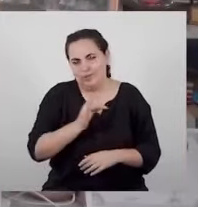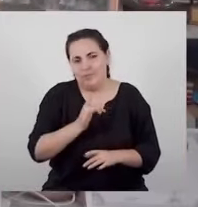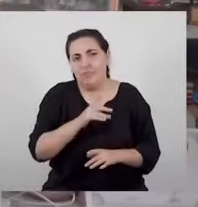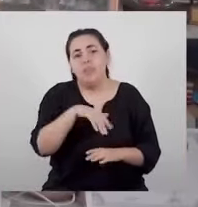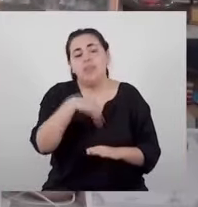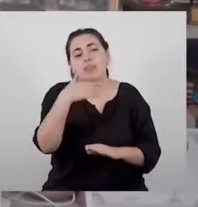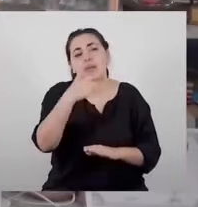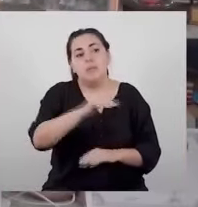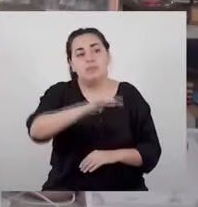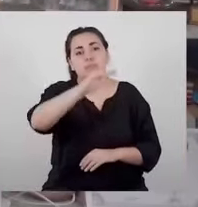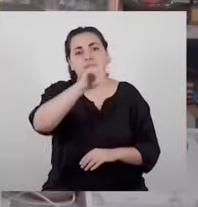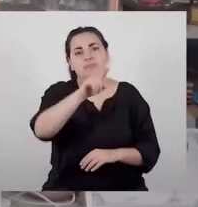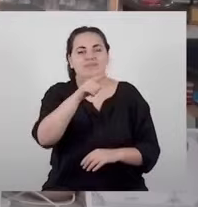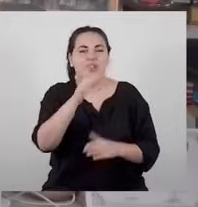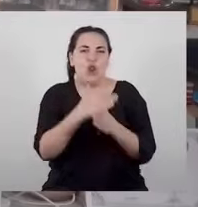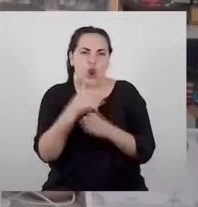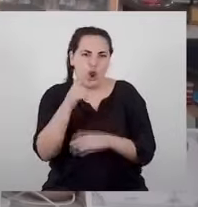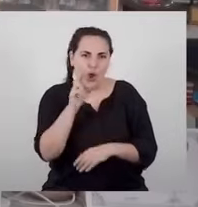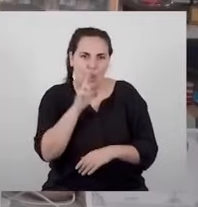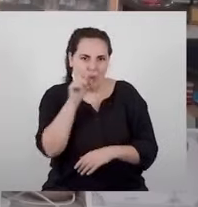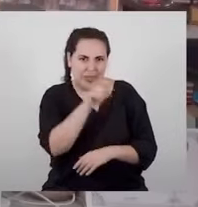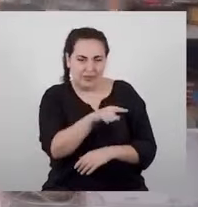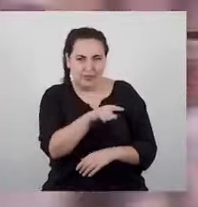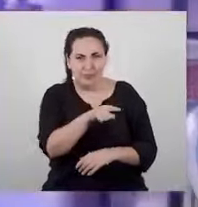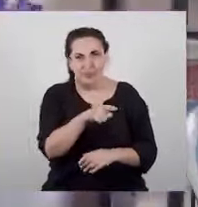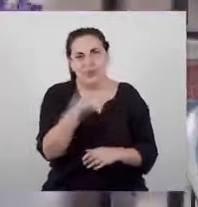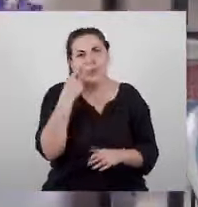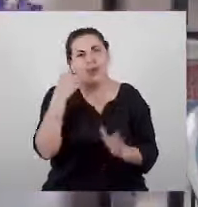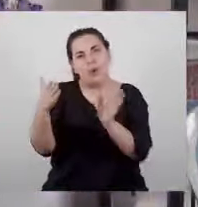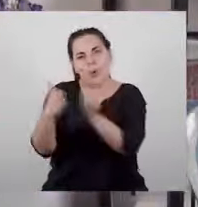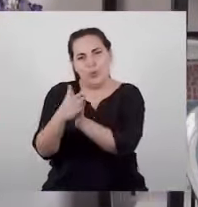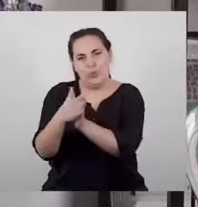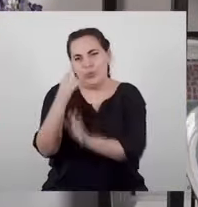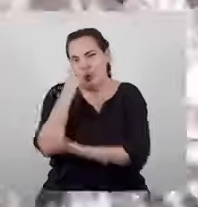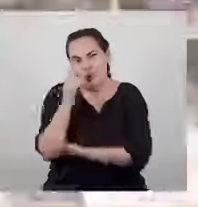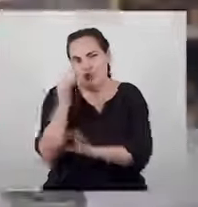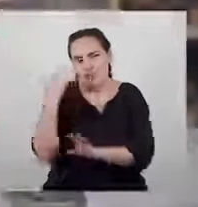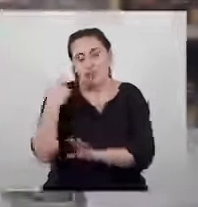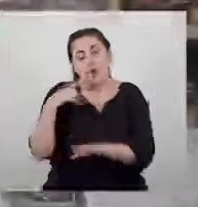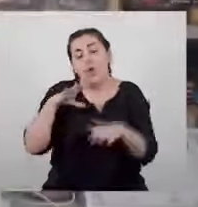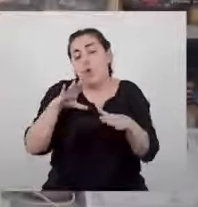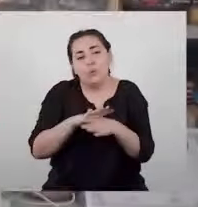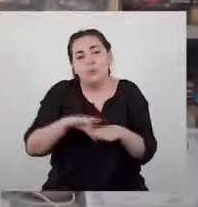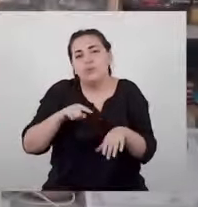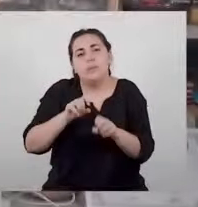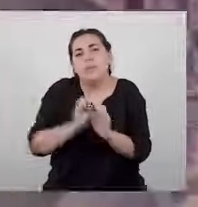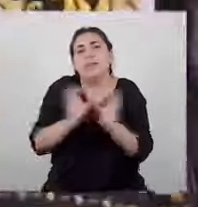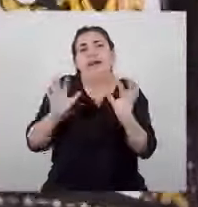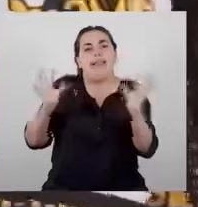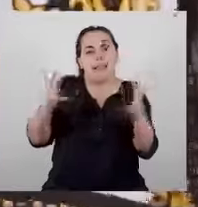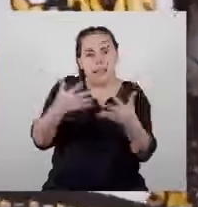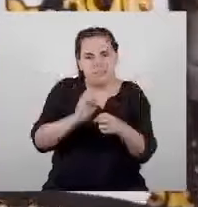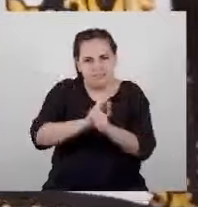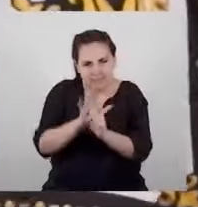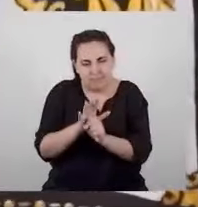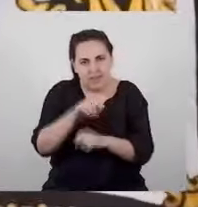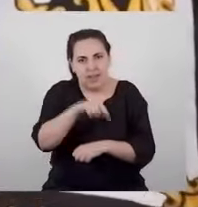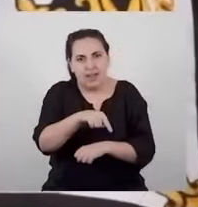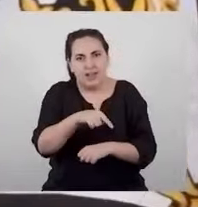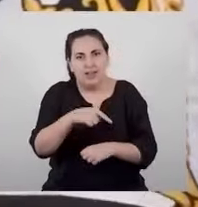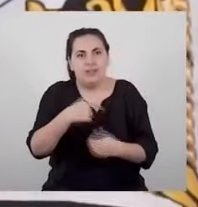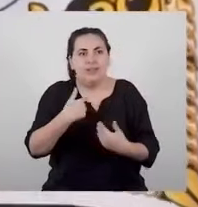decidió irse a vivir con la novia que fue el último tiempo y nos agarra la pandemia cuando nos agarra la pandemia bueno como toda madre